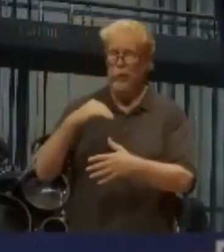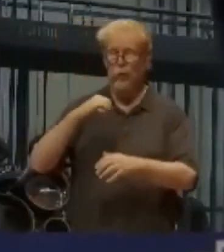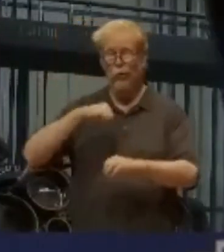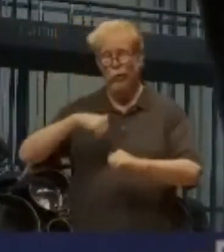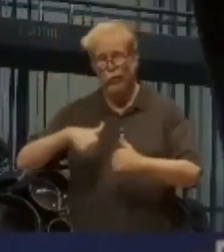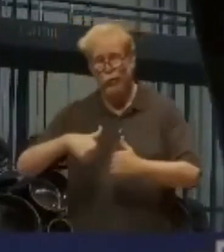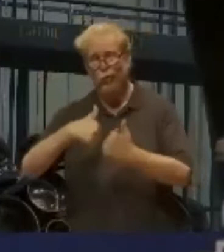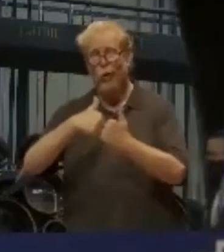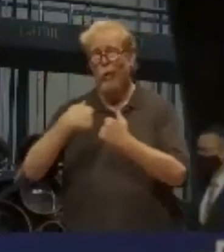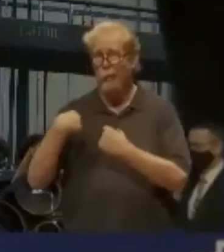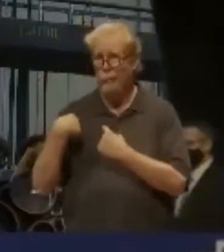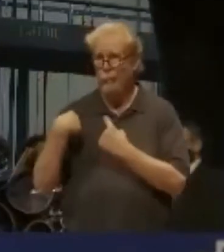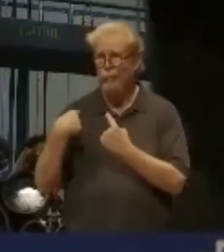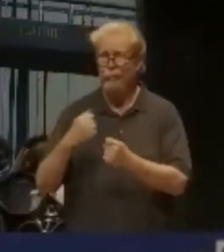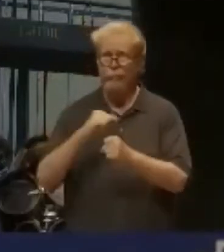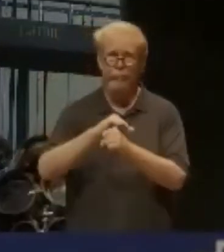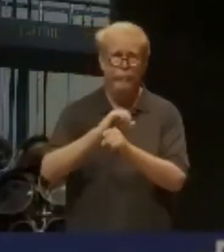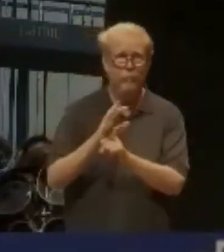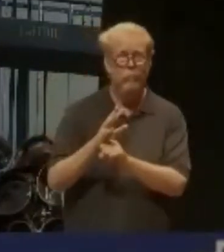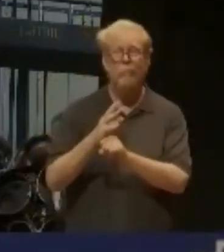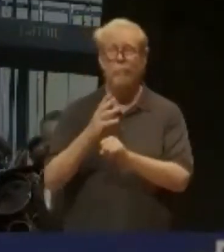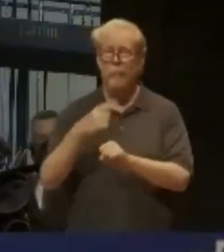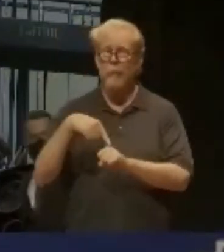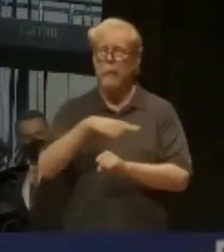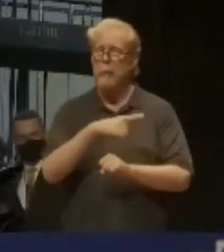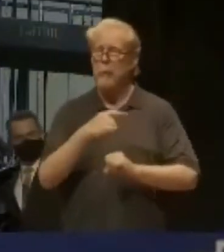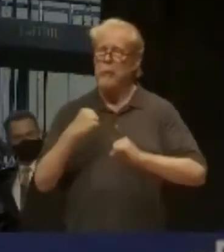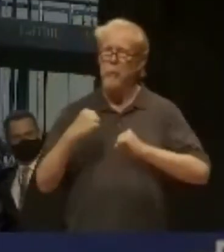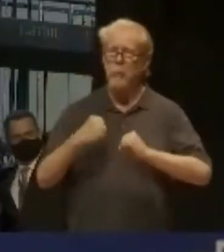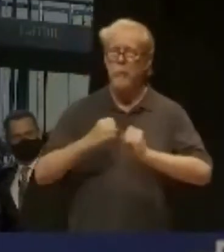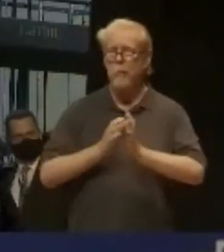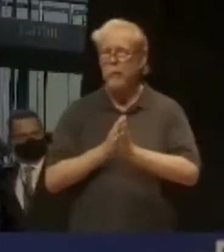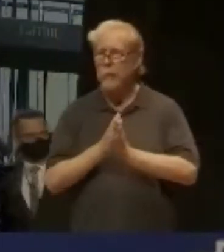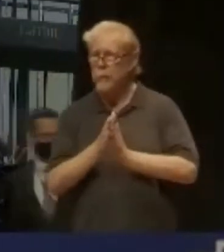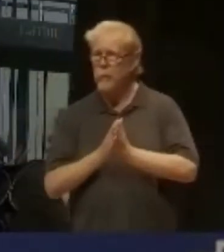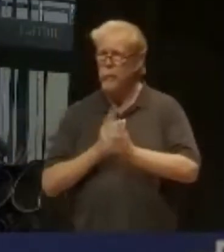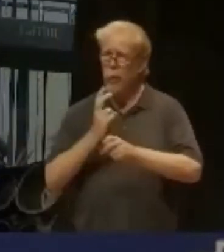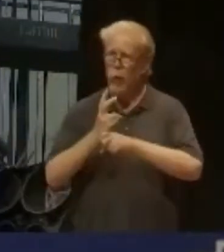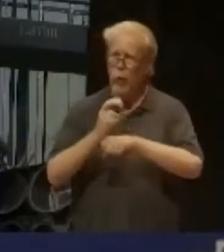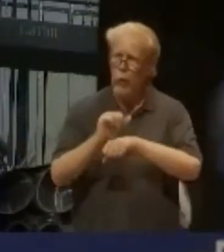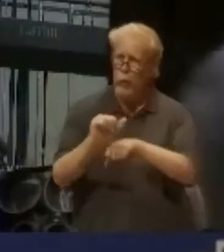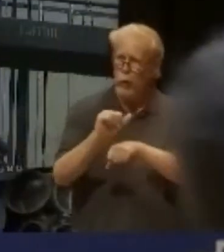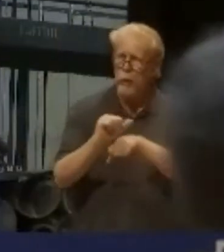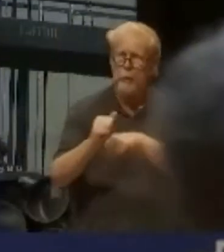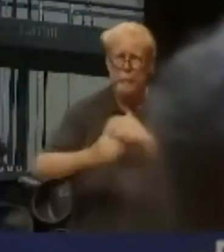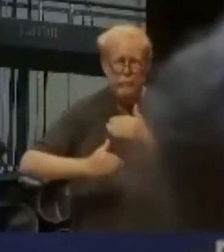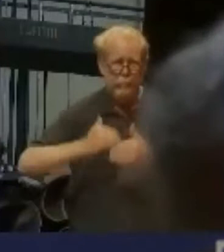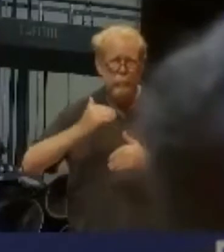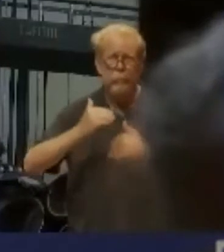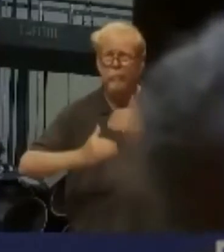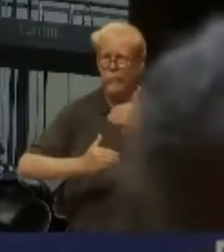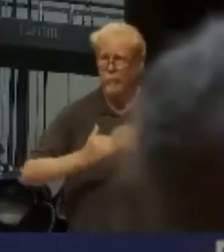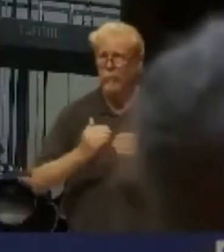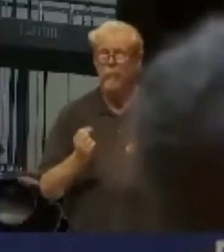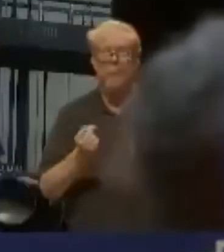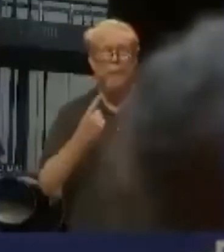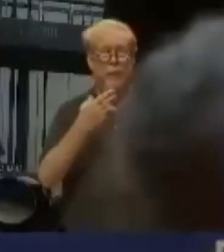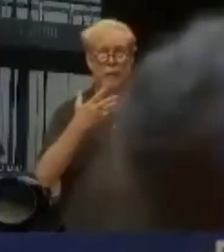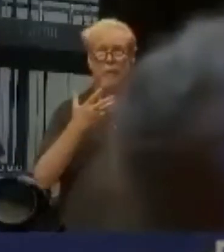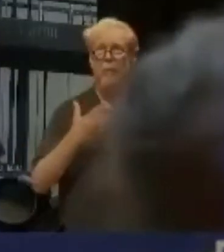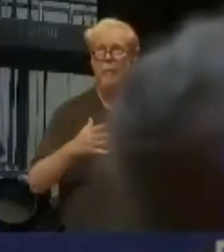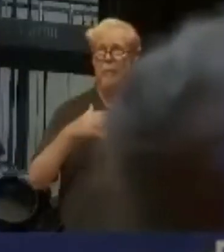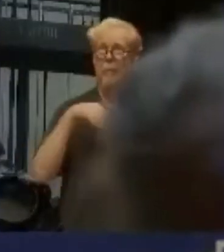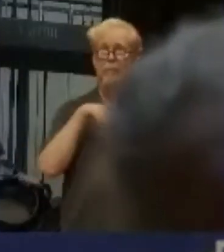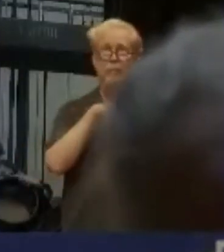bachillerato. Los estudiantes de último año de bachillerato demostraron resiliencia en medio de la pandemia y que tomaron el riesgo. Muchos